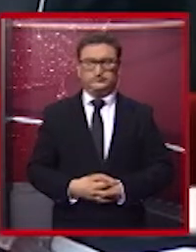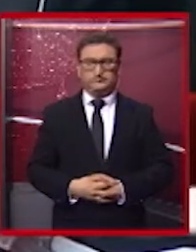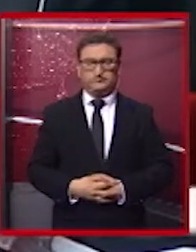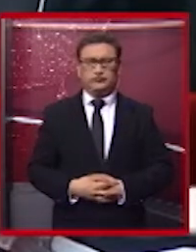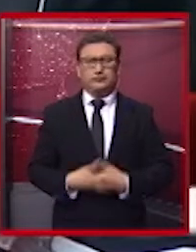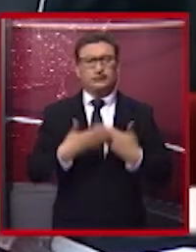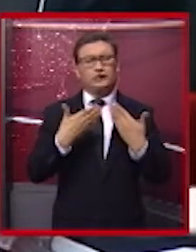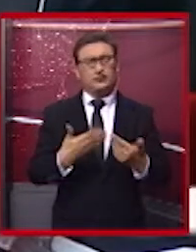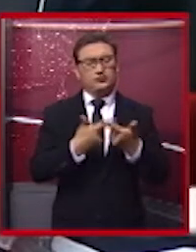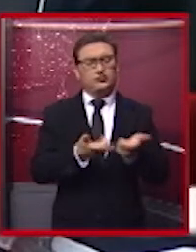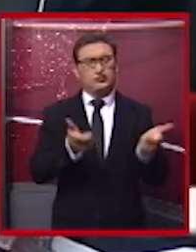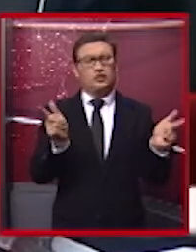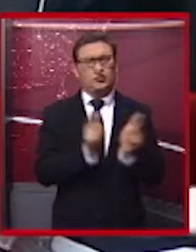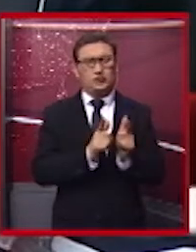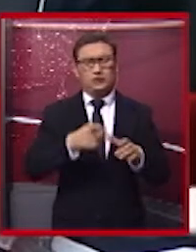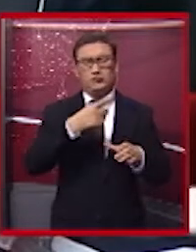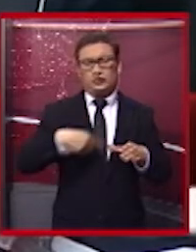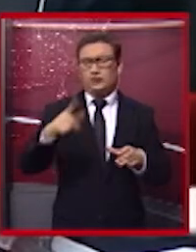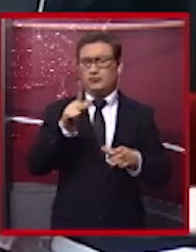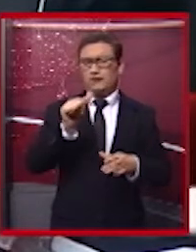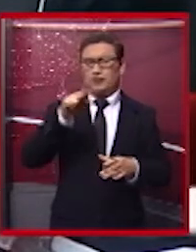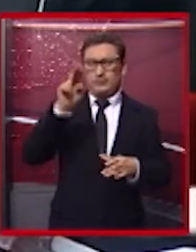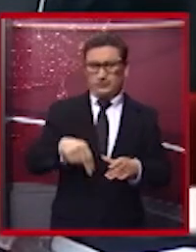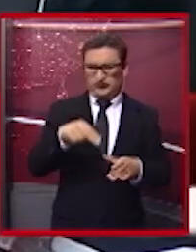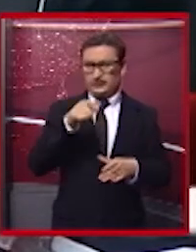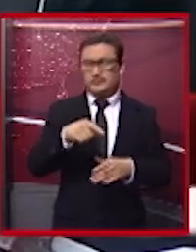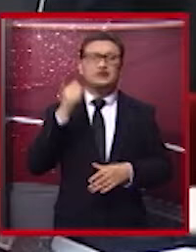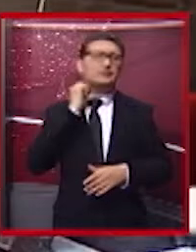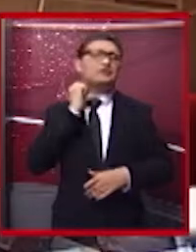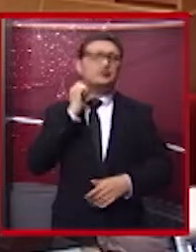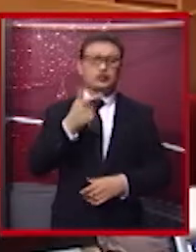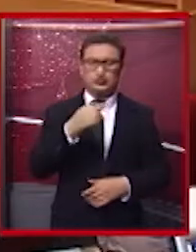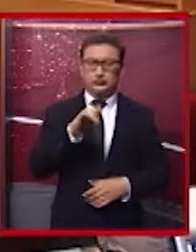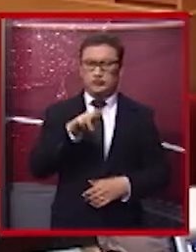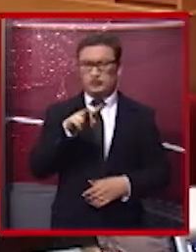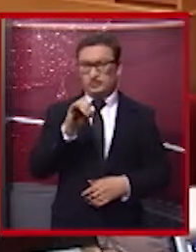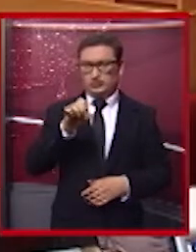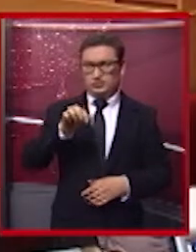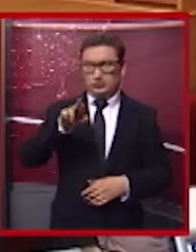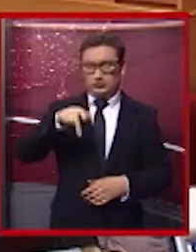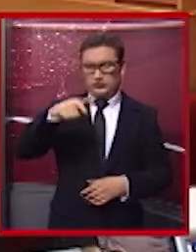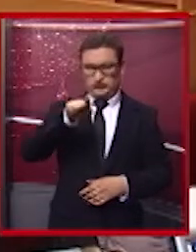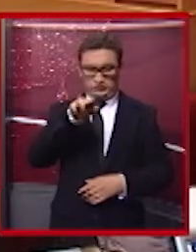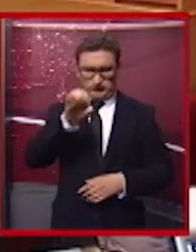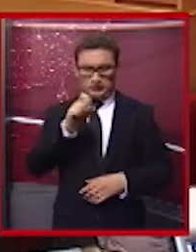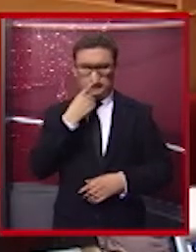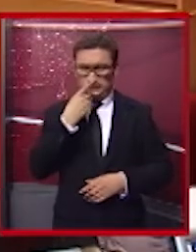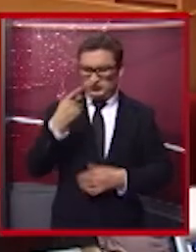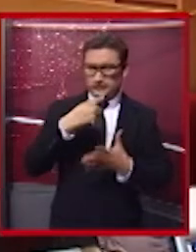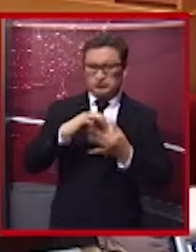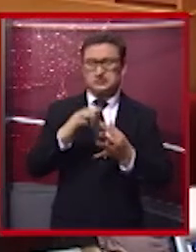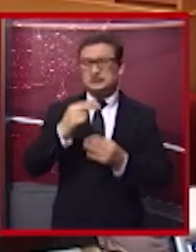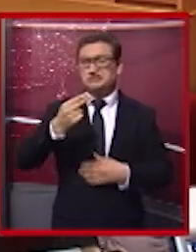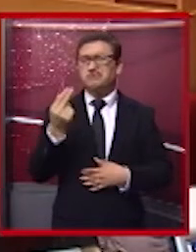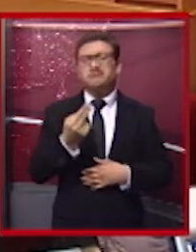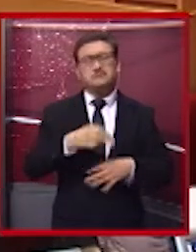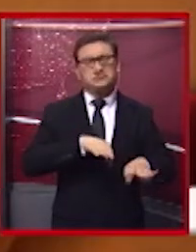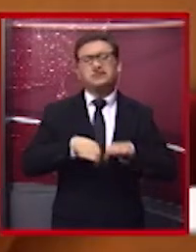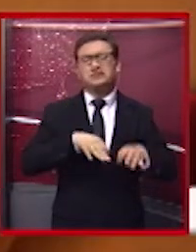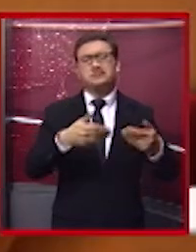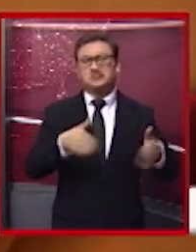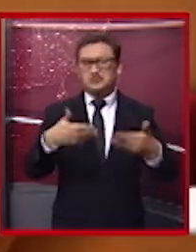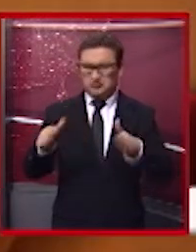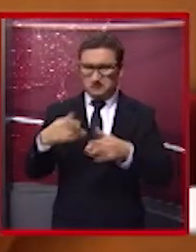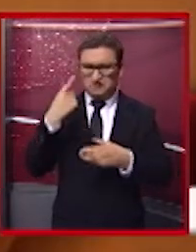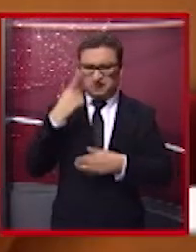A nombre del grupo parlamentario del PAN, el senador Gustavo Enrique Madero Muñoz señaló la necesidad de crear trabajos que ofrezcan